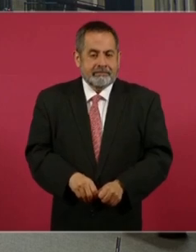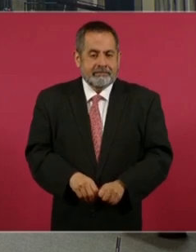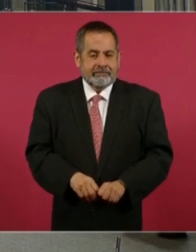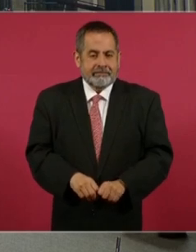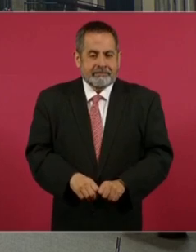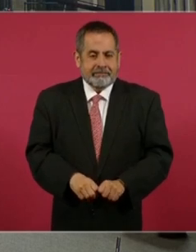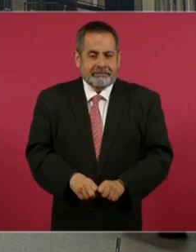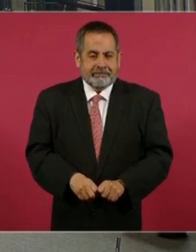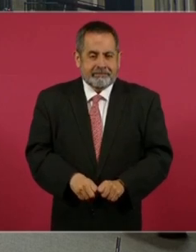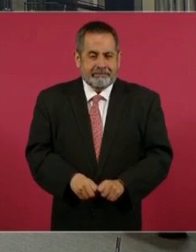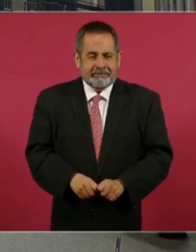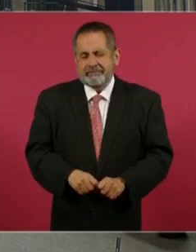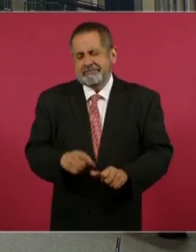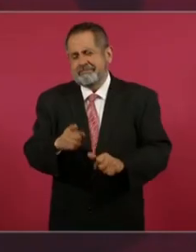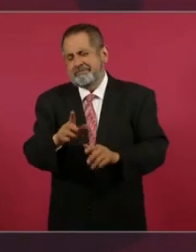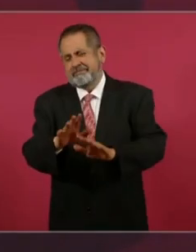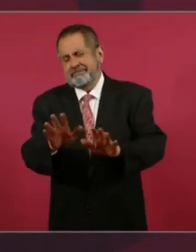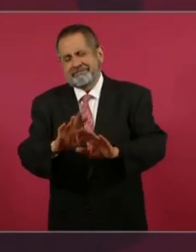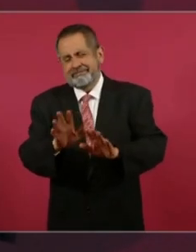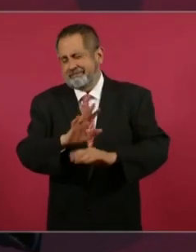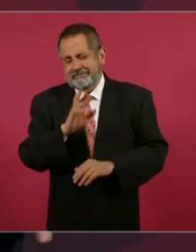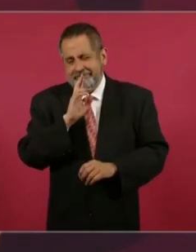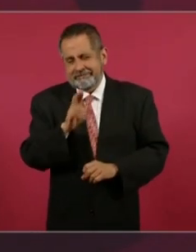No, ya no me meto.